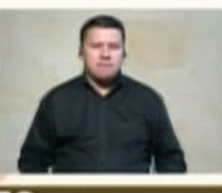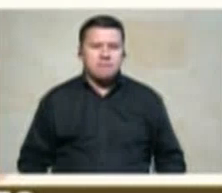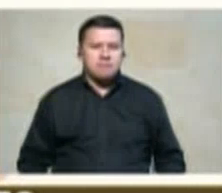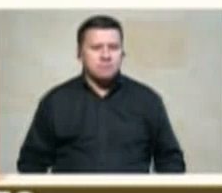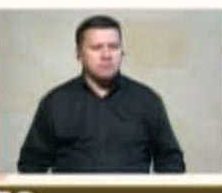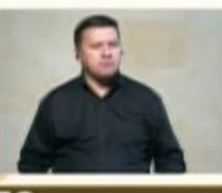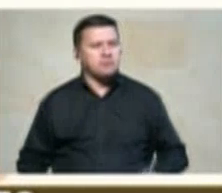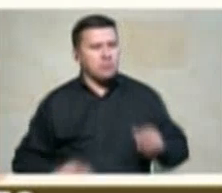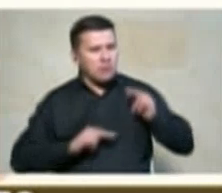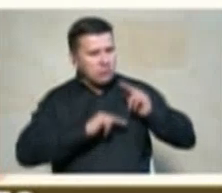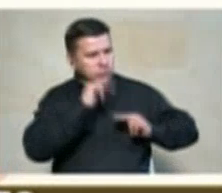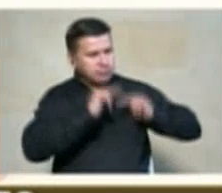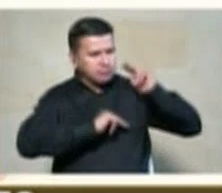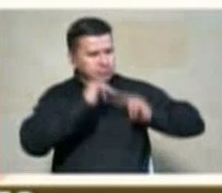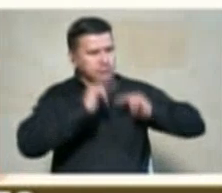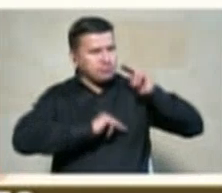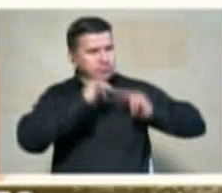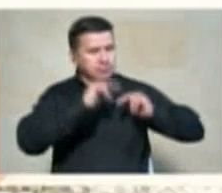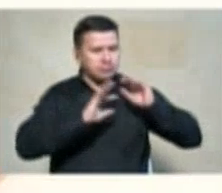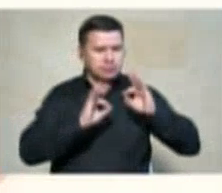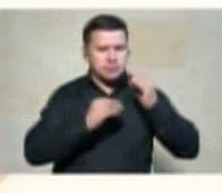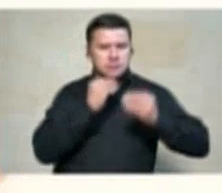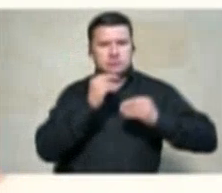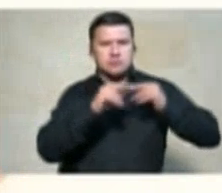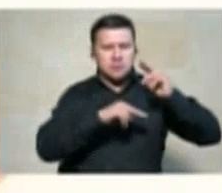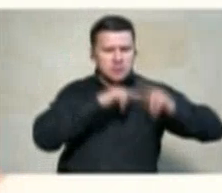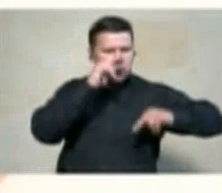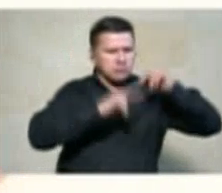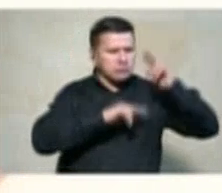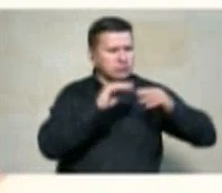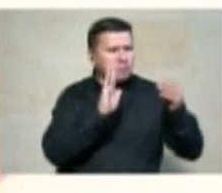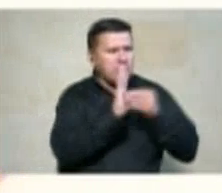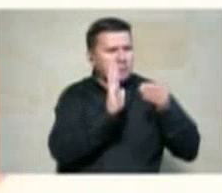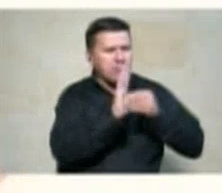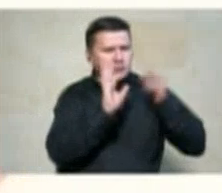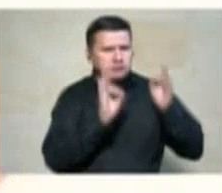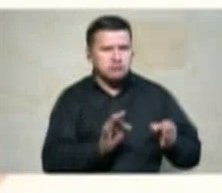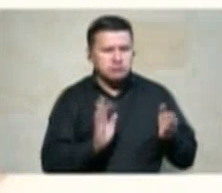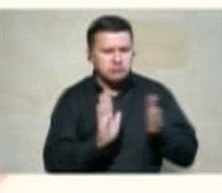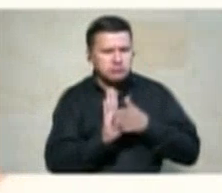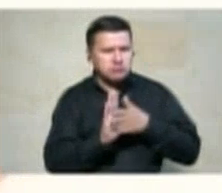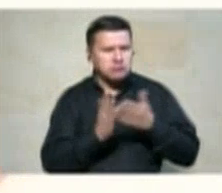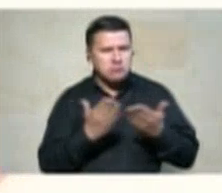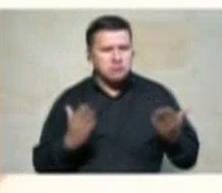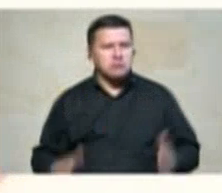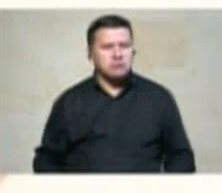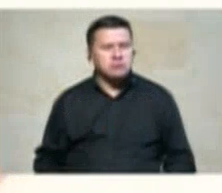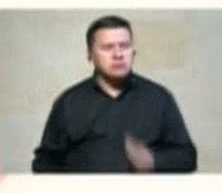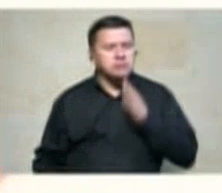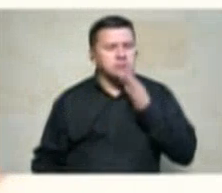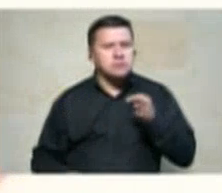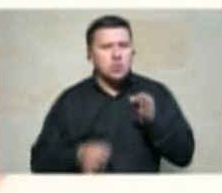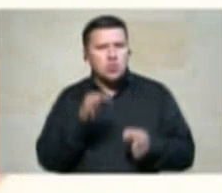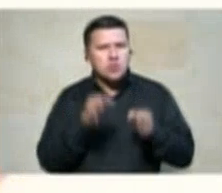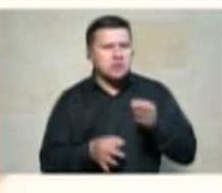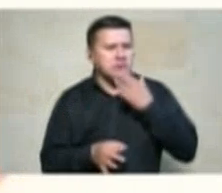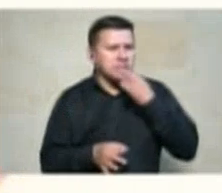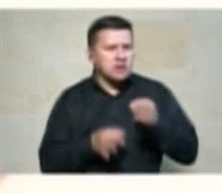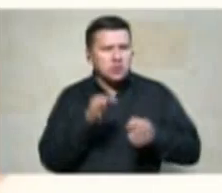que esa construcción que nosotros hacemos se enmarca en términos de verdad